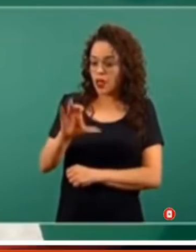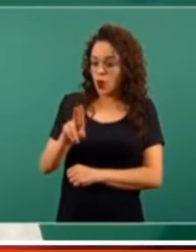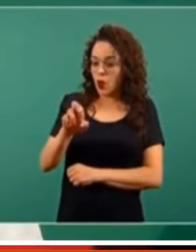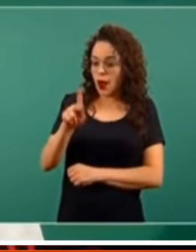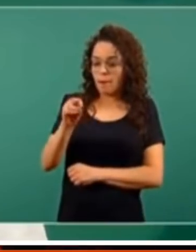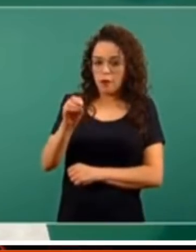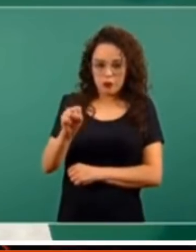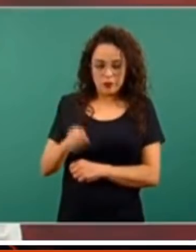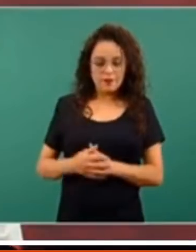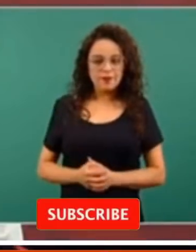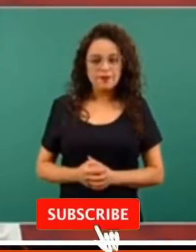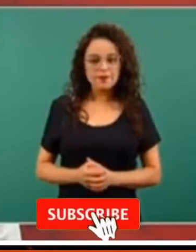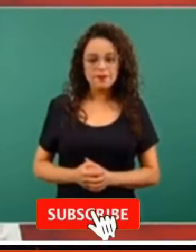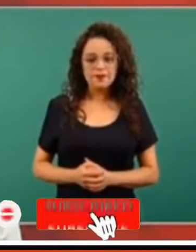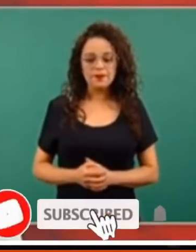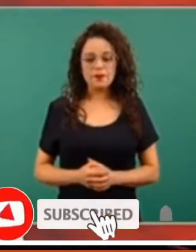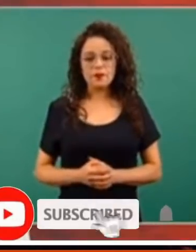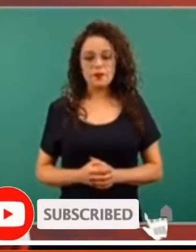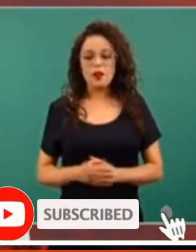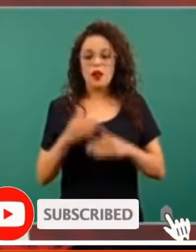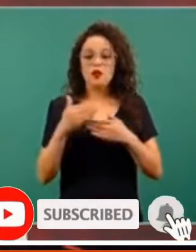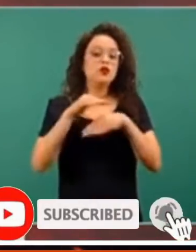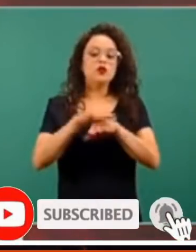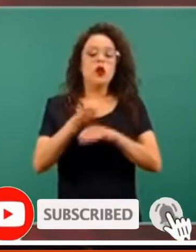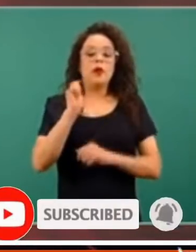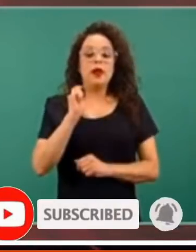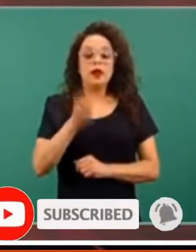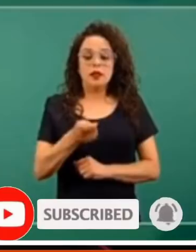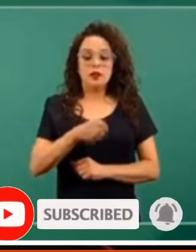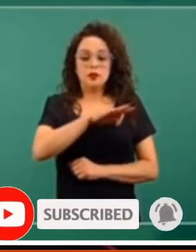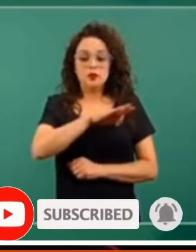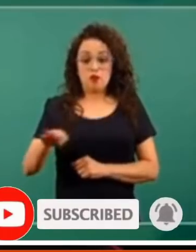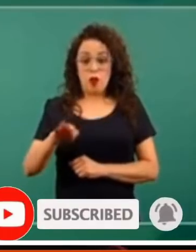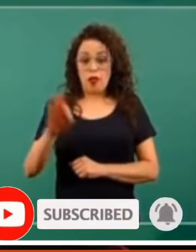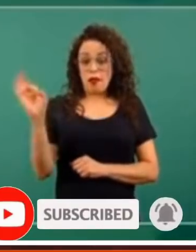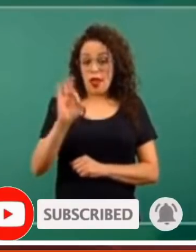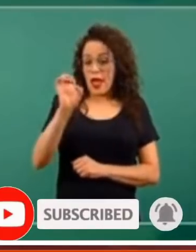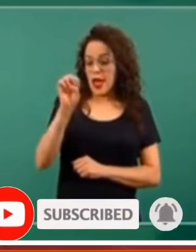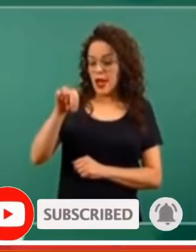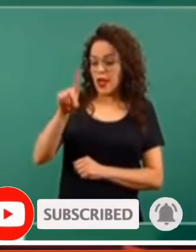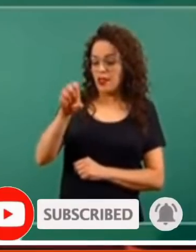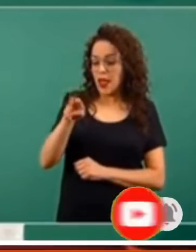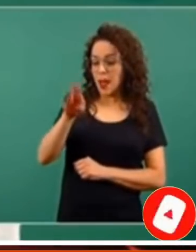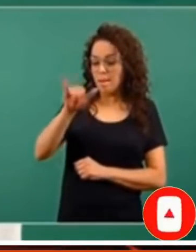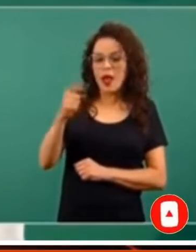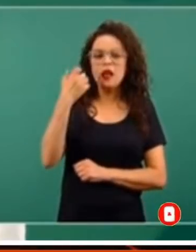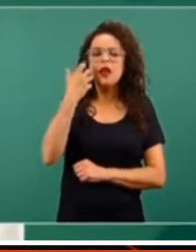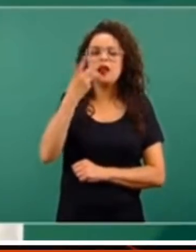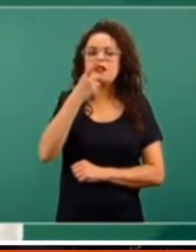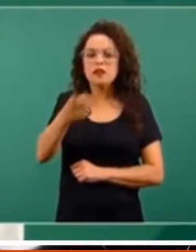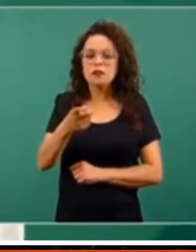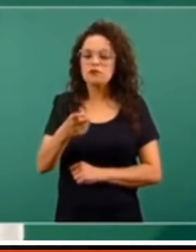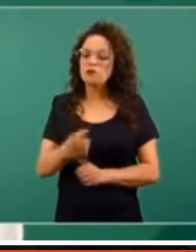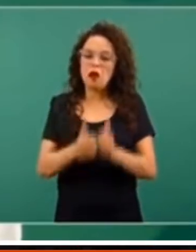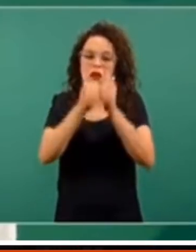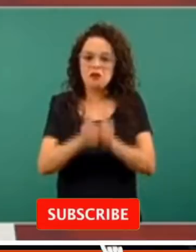inmune. Sobre el posible escenario de que se vuelva una endemia es la condición permanente de una enfermedad en